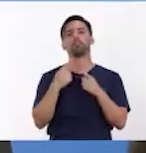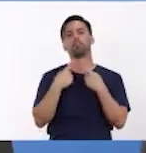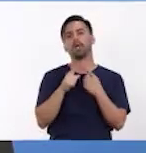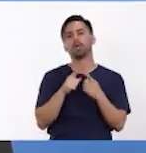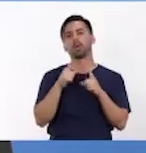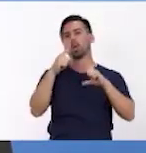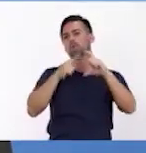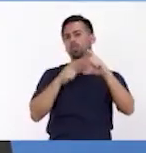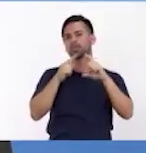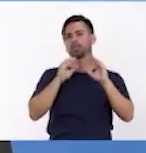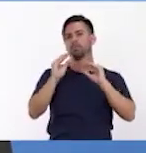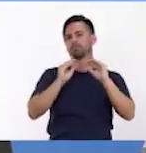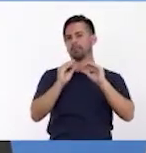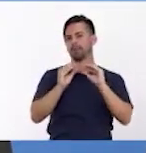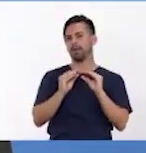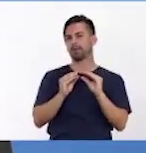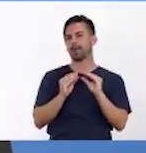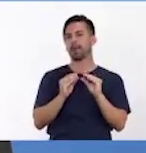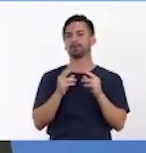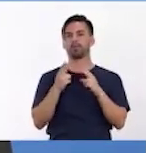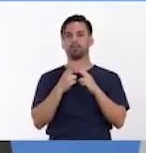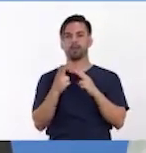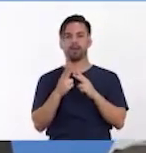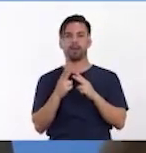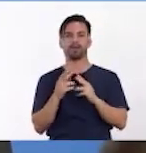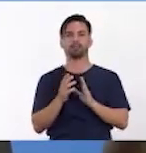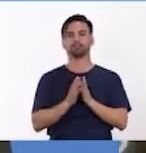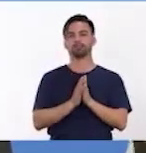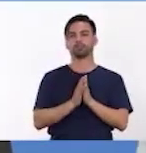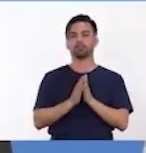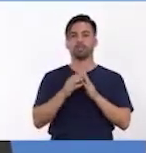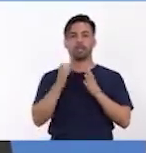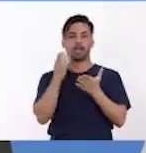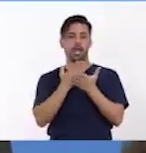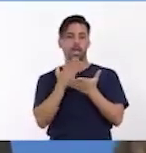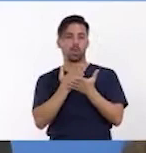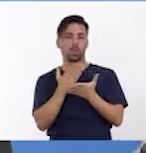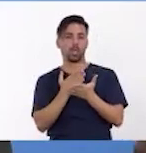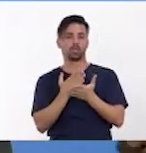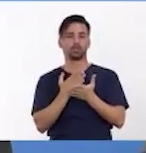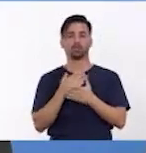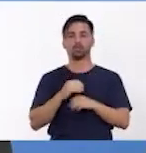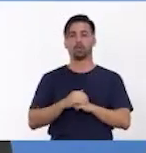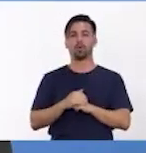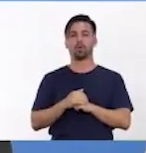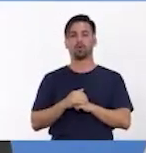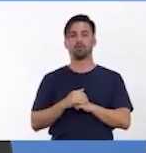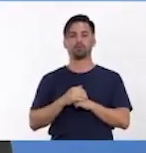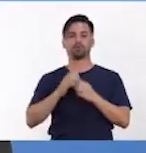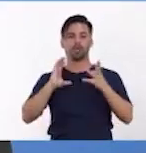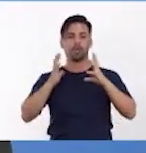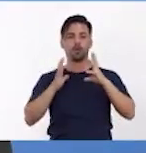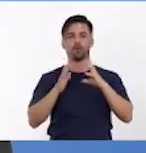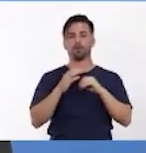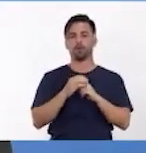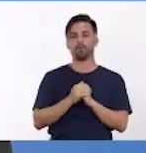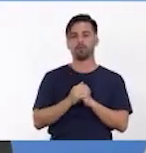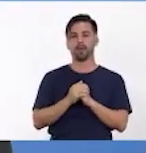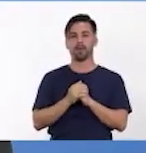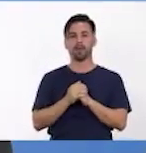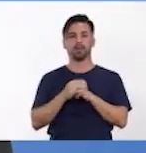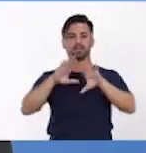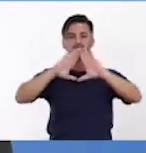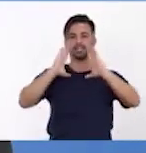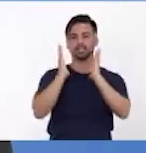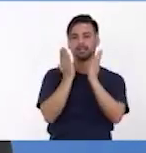prepararnos para una educación formal, para una educación más integral, y nosotros vamos a buscar qué elemento de